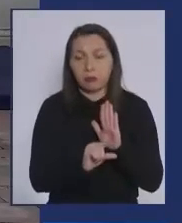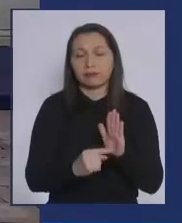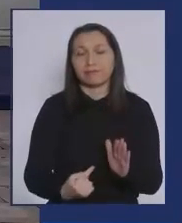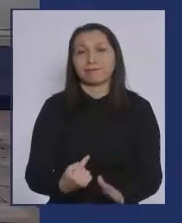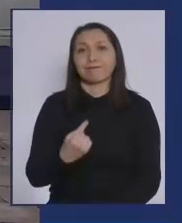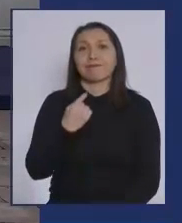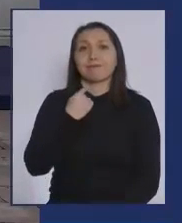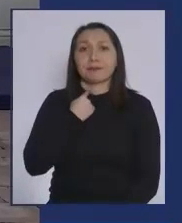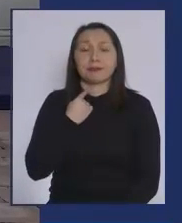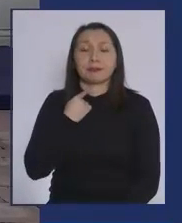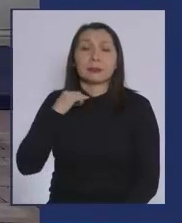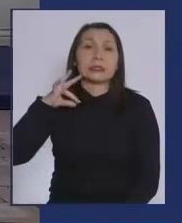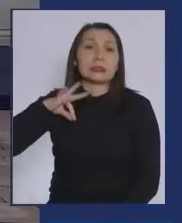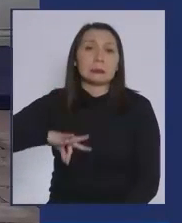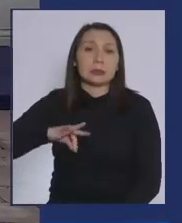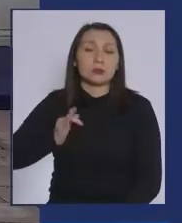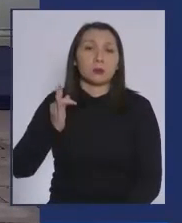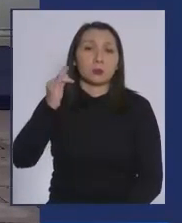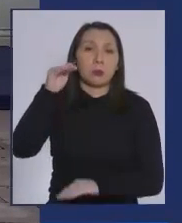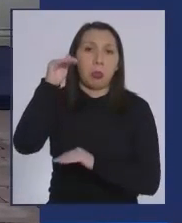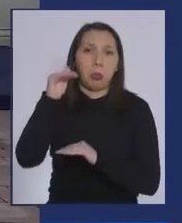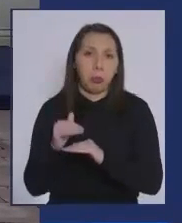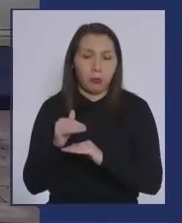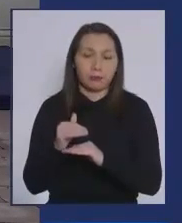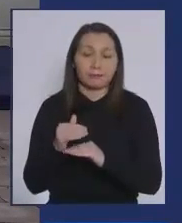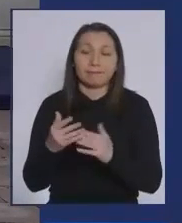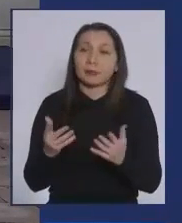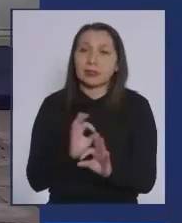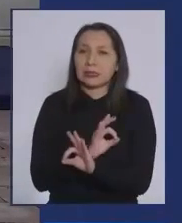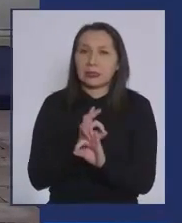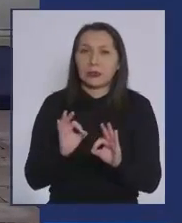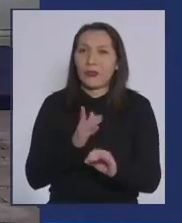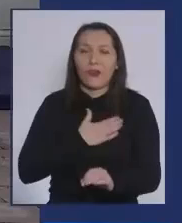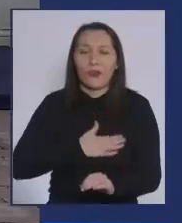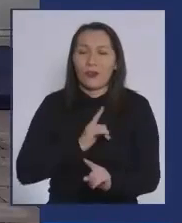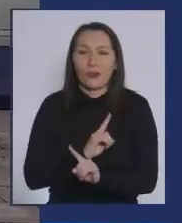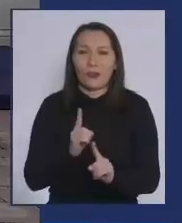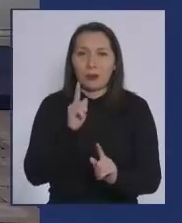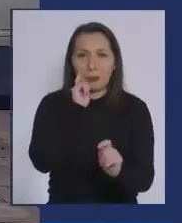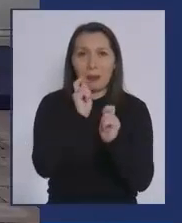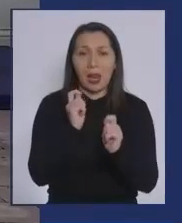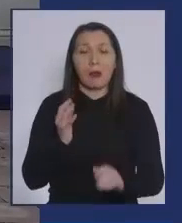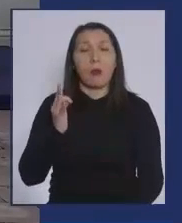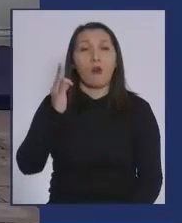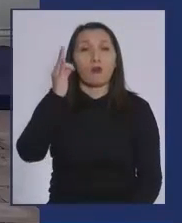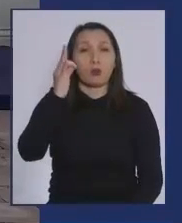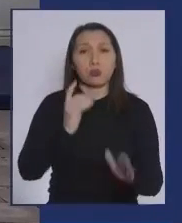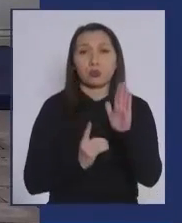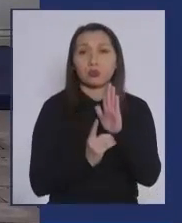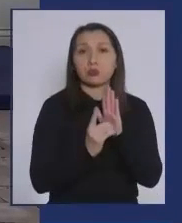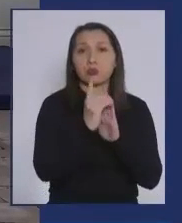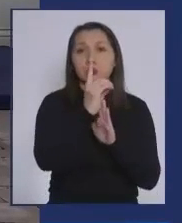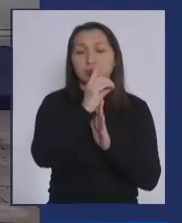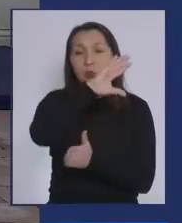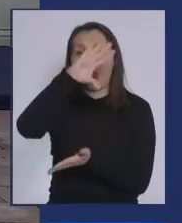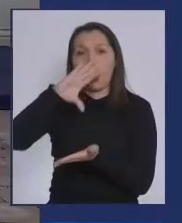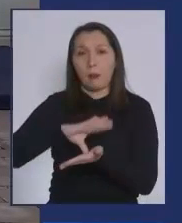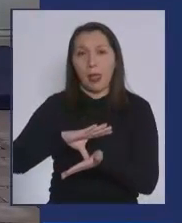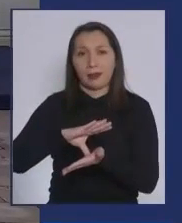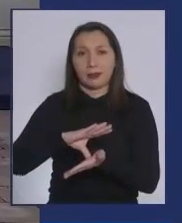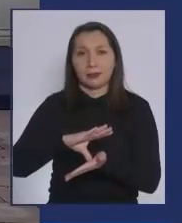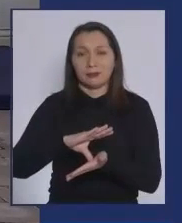perjudicar sus pensiones ni tampoco poner en riesgo el futuro y el desarrollo de nuestro